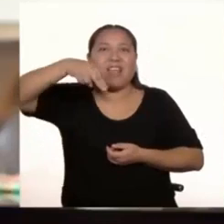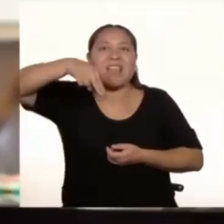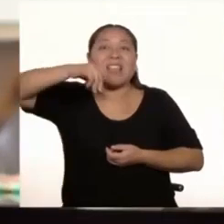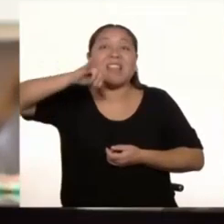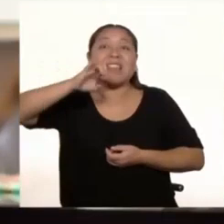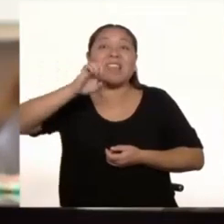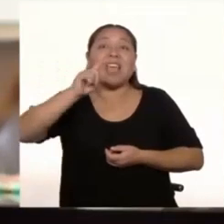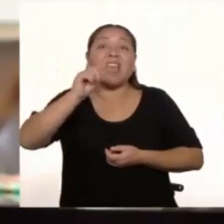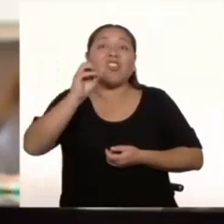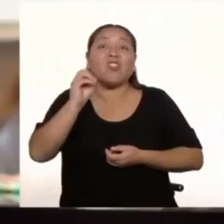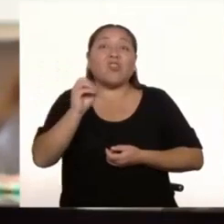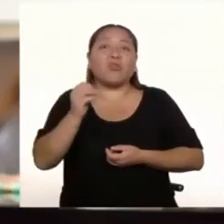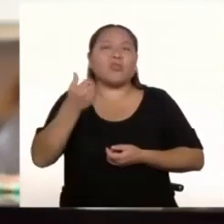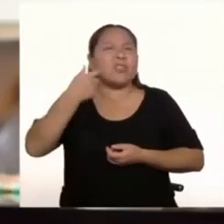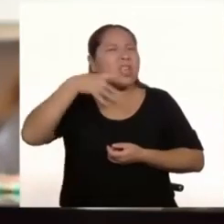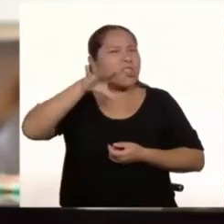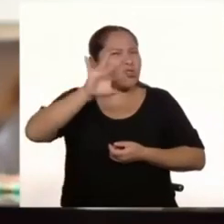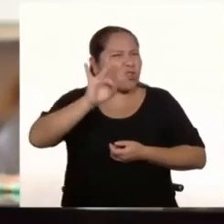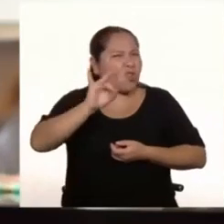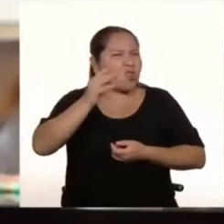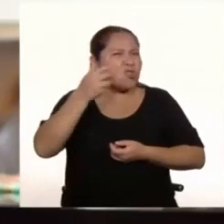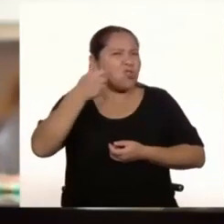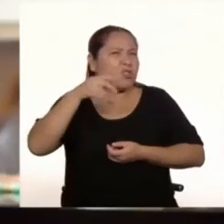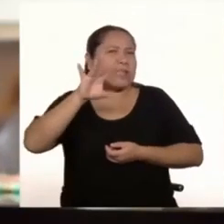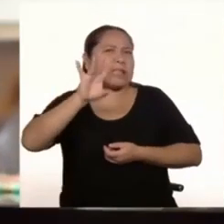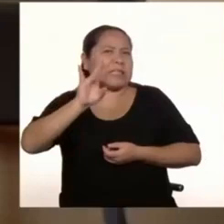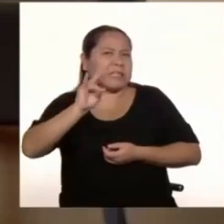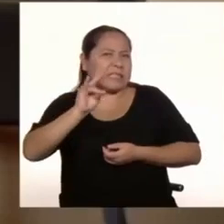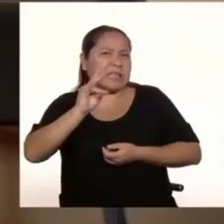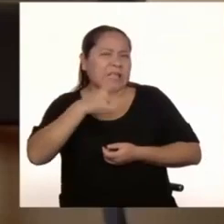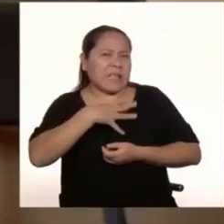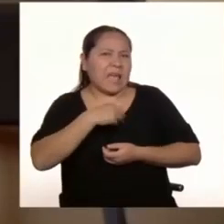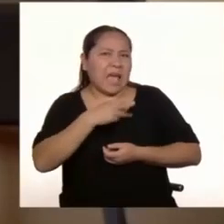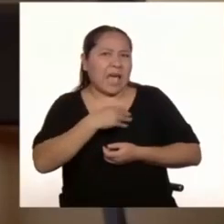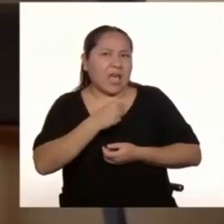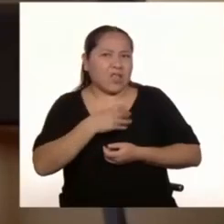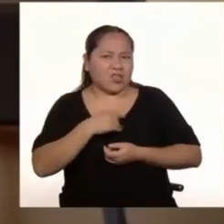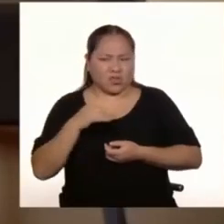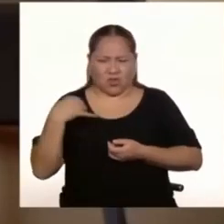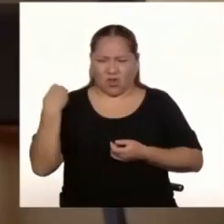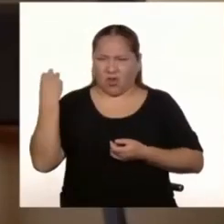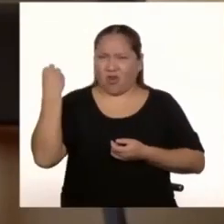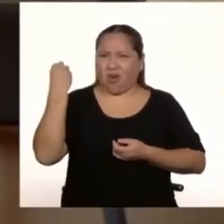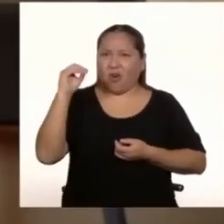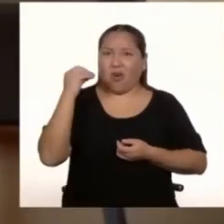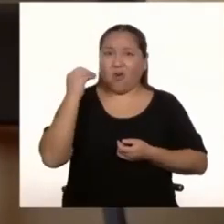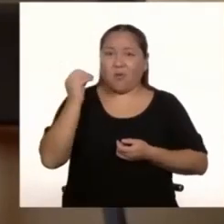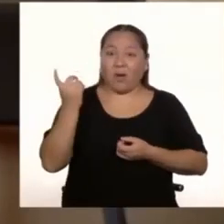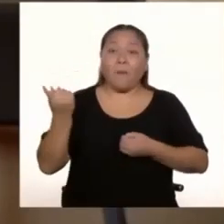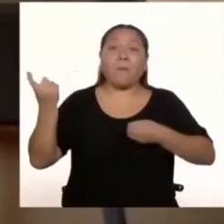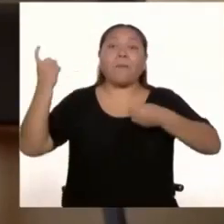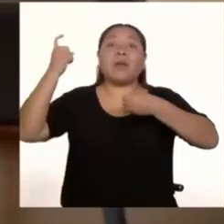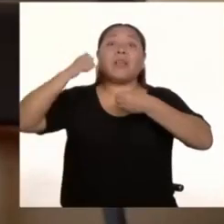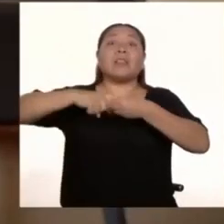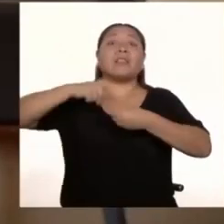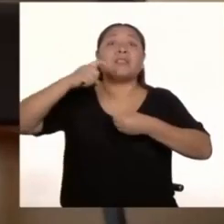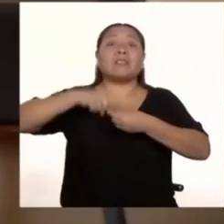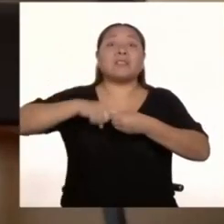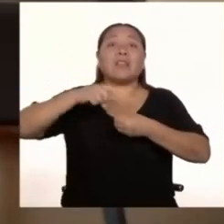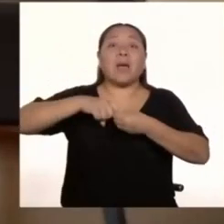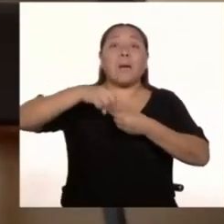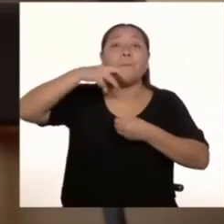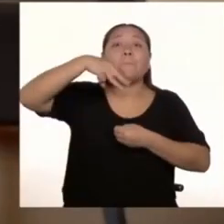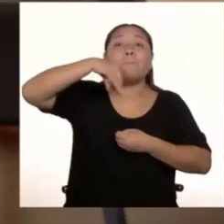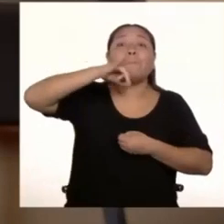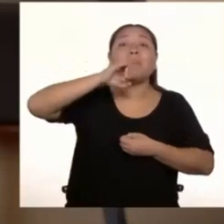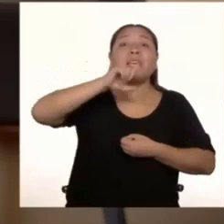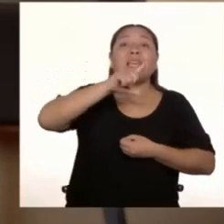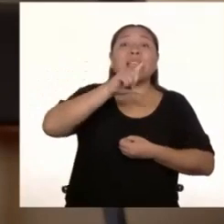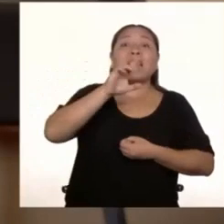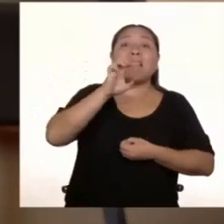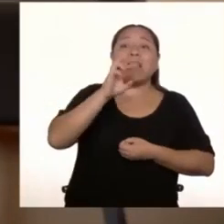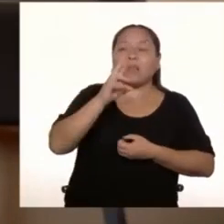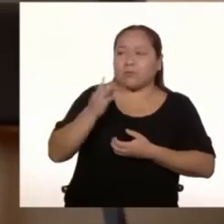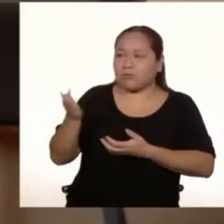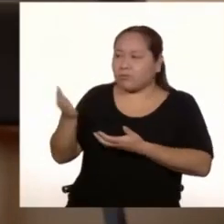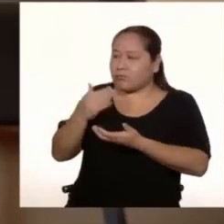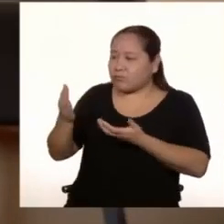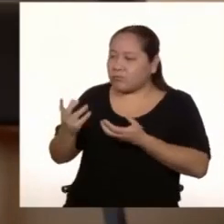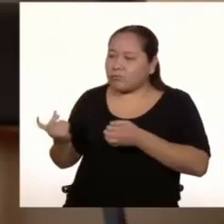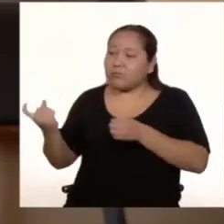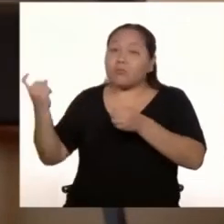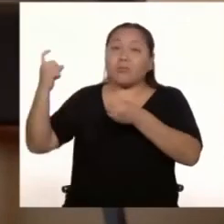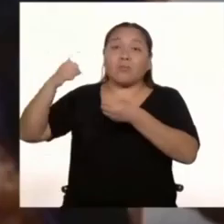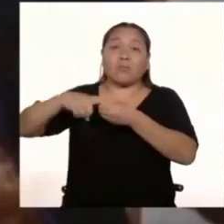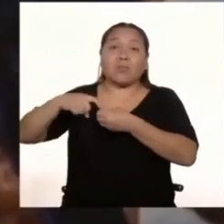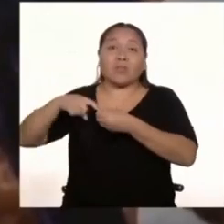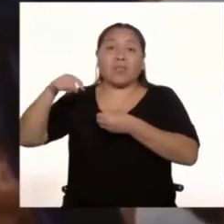18 años, es un adolescente y entra a la expedición libertadora, Miller lo recluta y hace todo